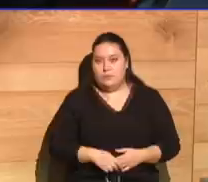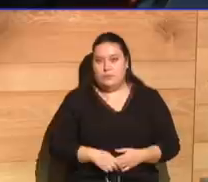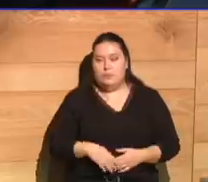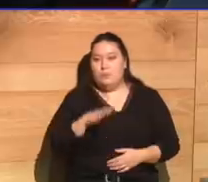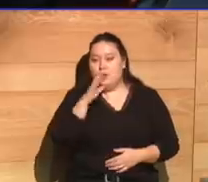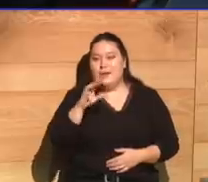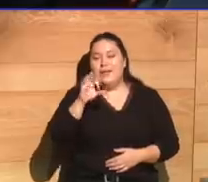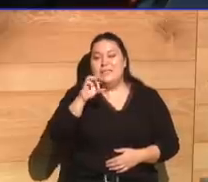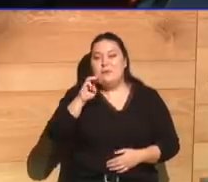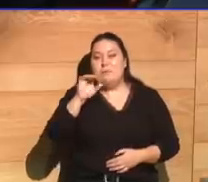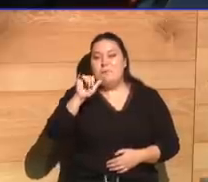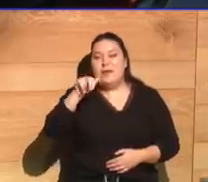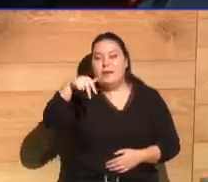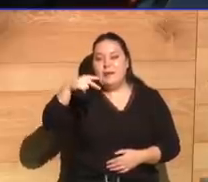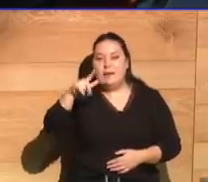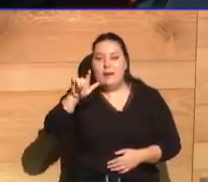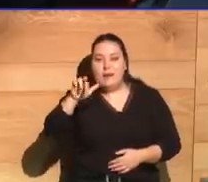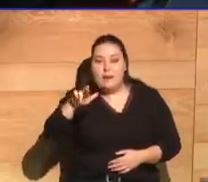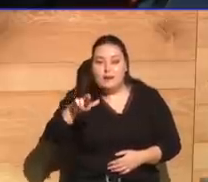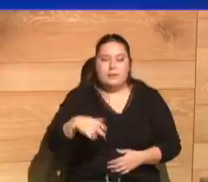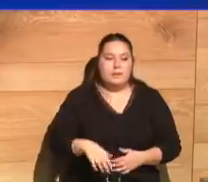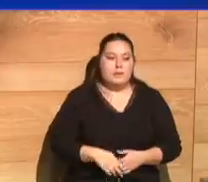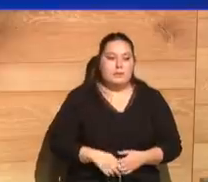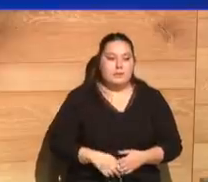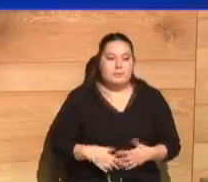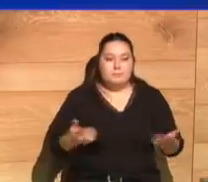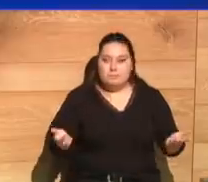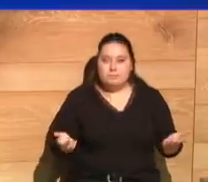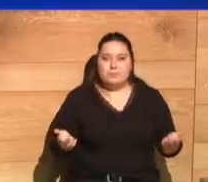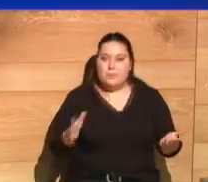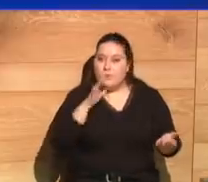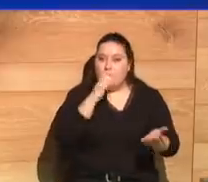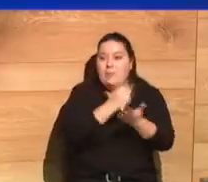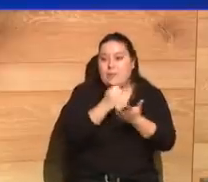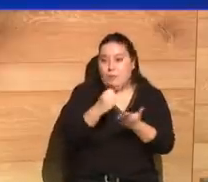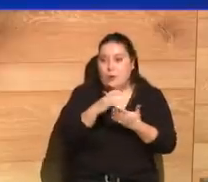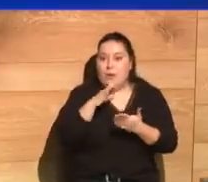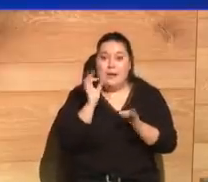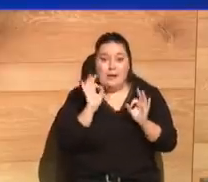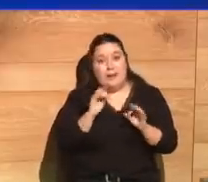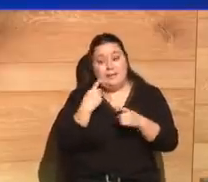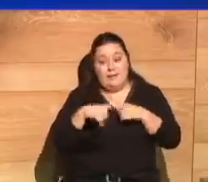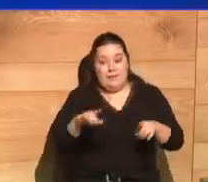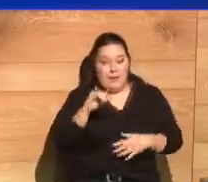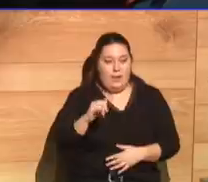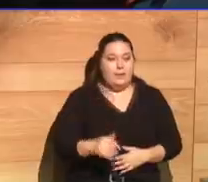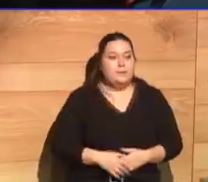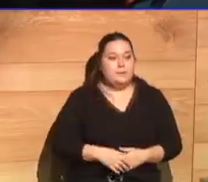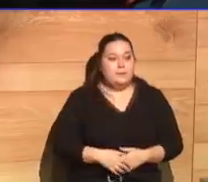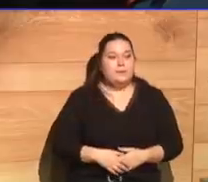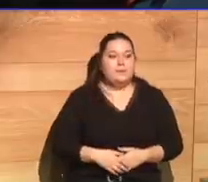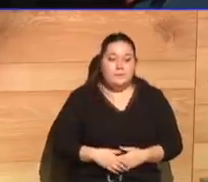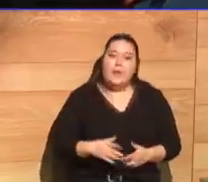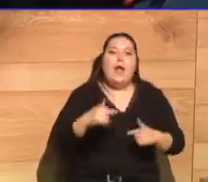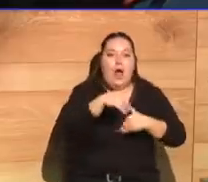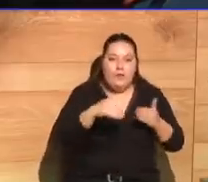Spengler. Pero no eran familia, entonces no eran primos. Por eso los matriculan, Javi, para que los diferencies enseguida. No, se van a las oficinas de